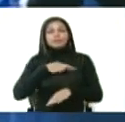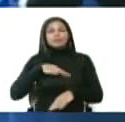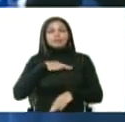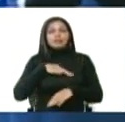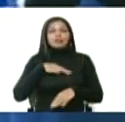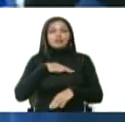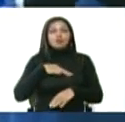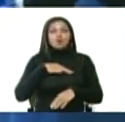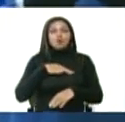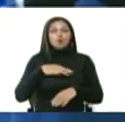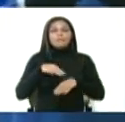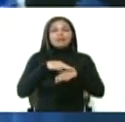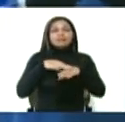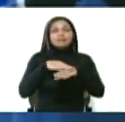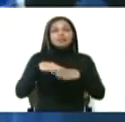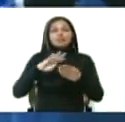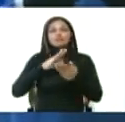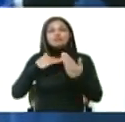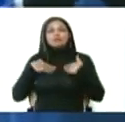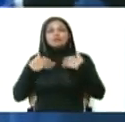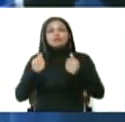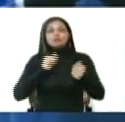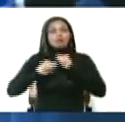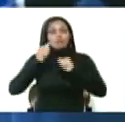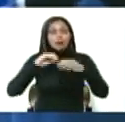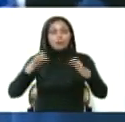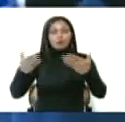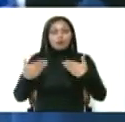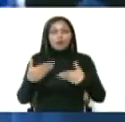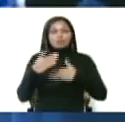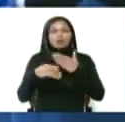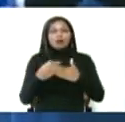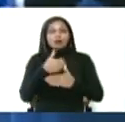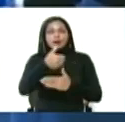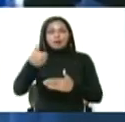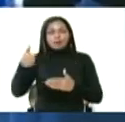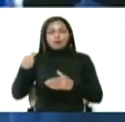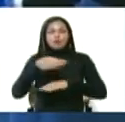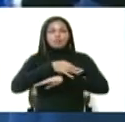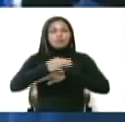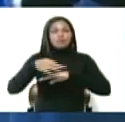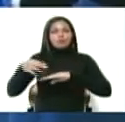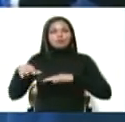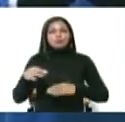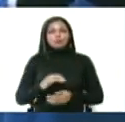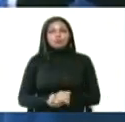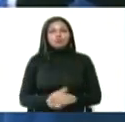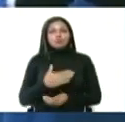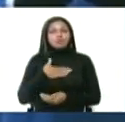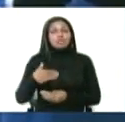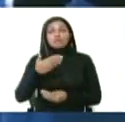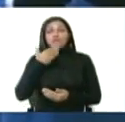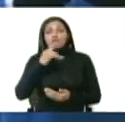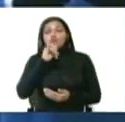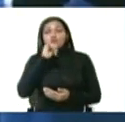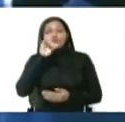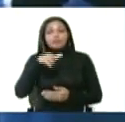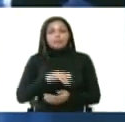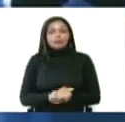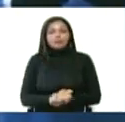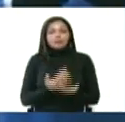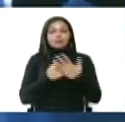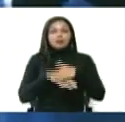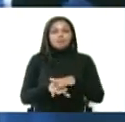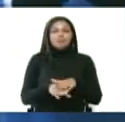para la Salud. Ya tenemos todo el despliegue preparado para poderlo llevar a cada uno de los municipios. Quiero informar también, presidente, que a través